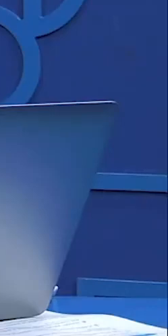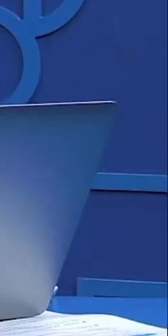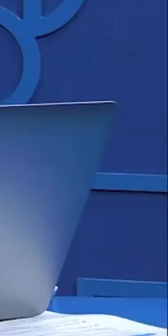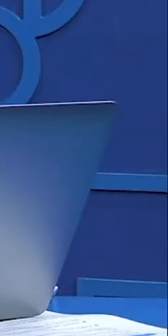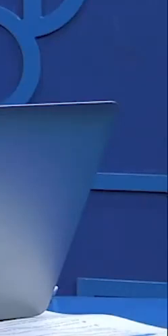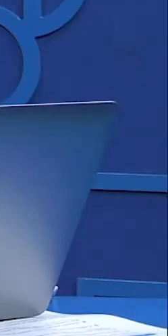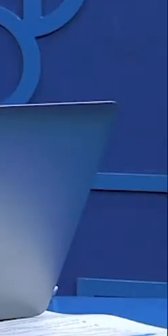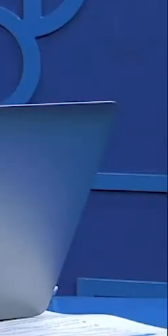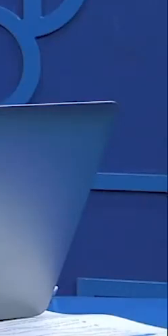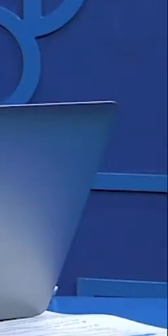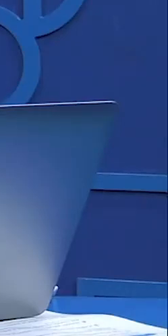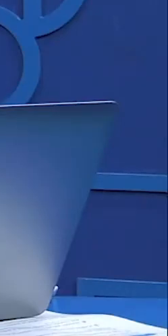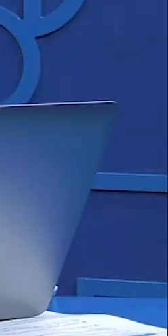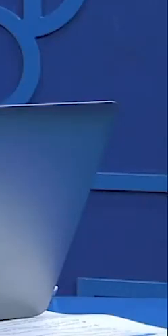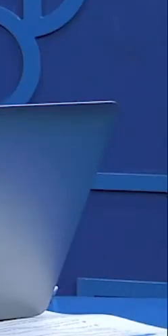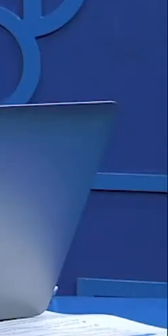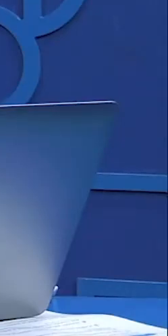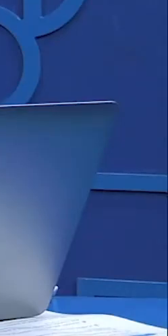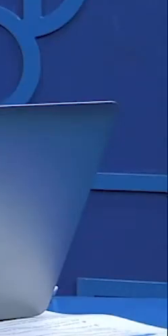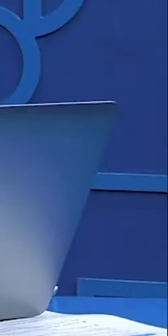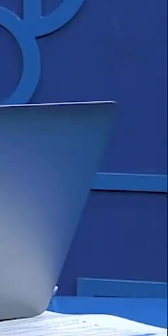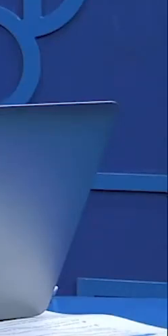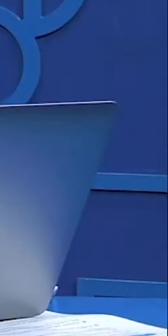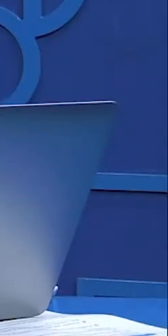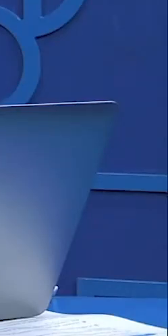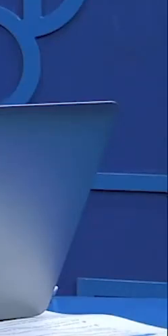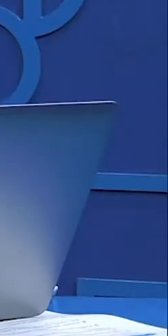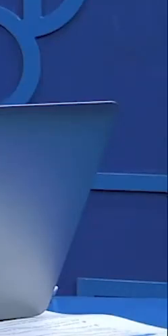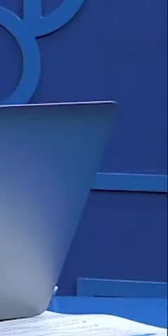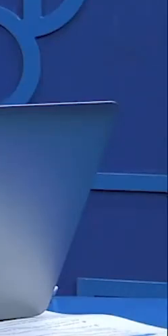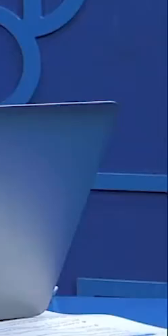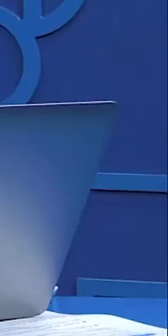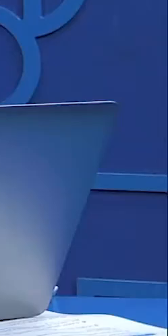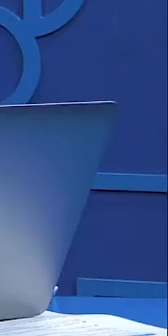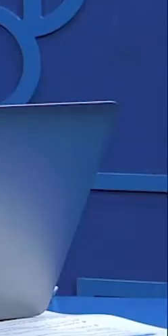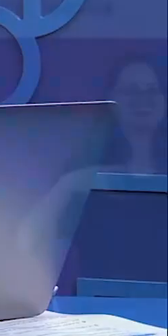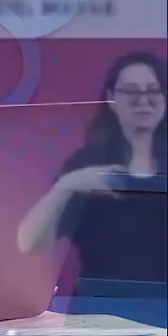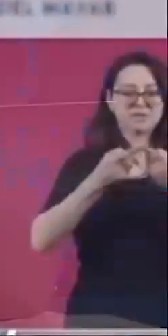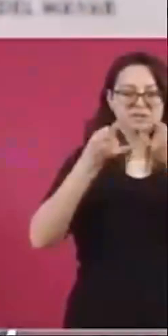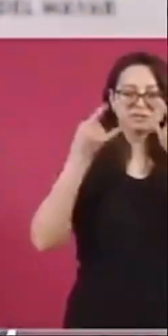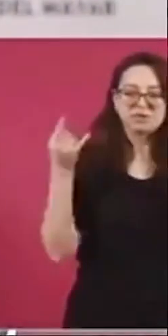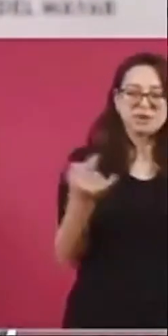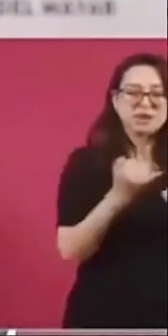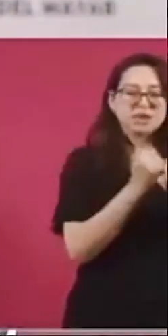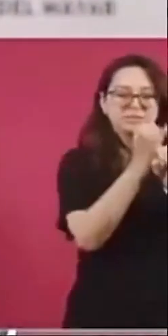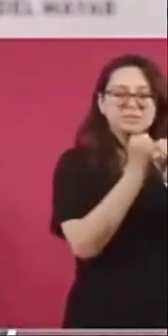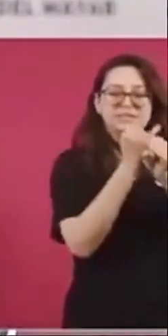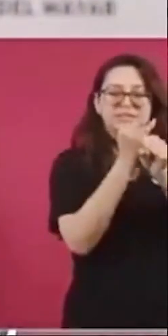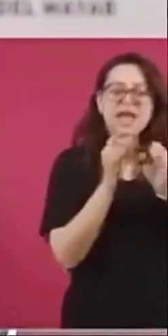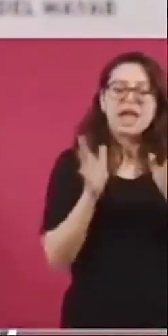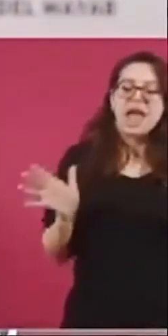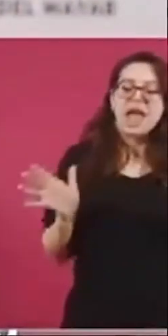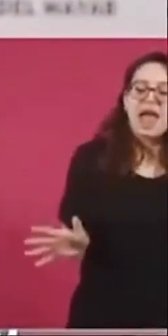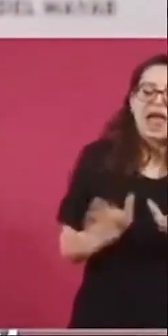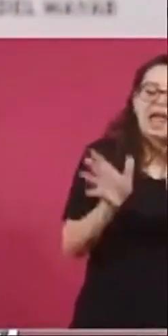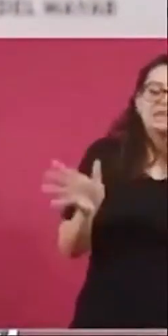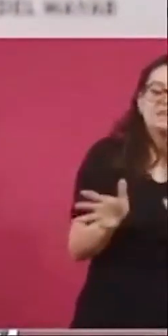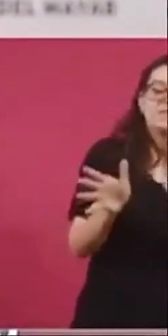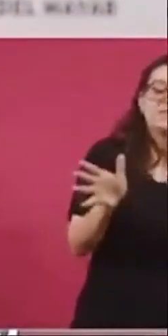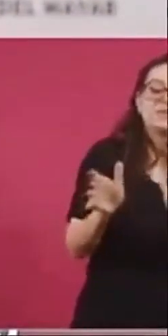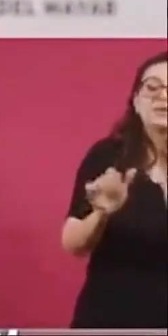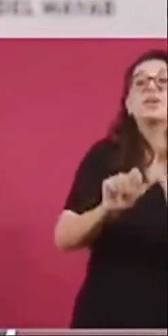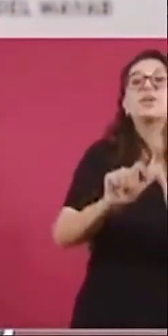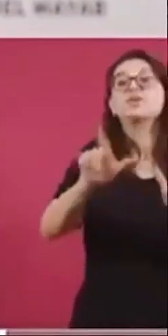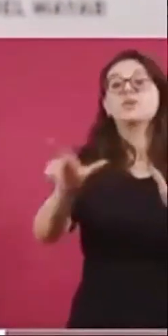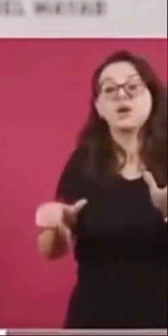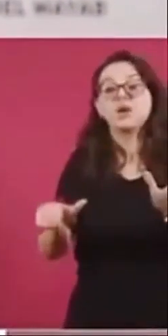riesgoso y donde la pierde y opaca, claro. Ernesto. Conclusión, mi querido Ernesto. Conclusión, a quien más le podría afectar a la larga, para,